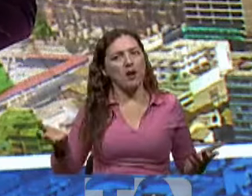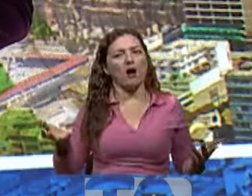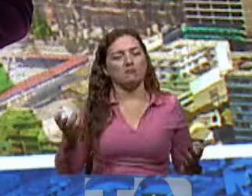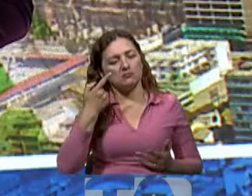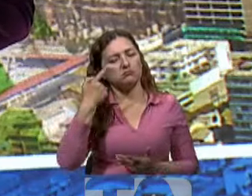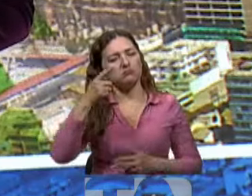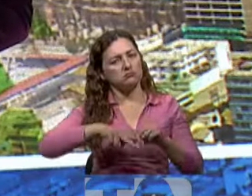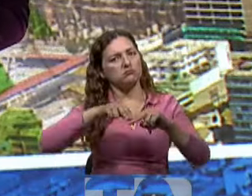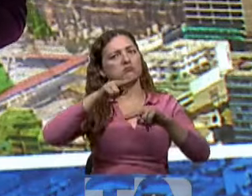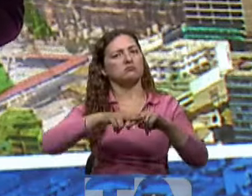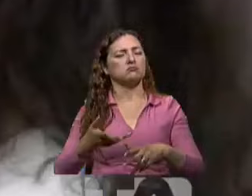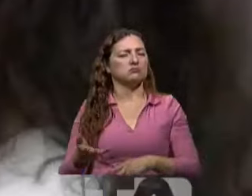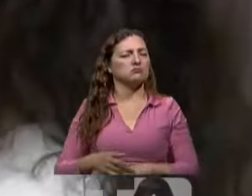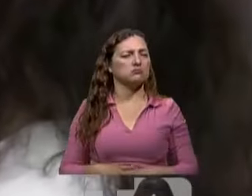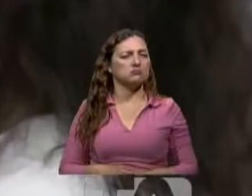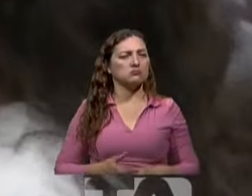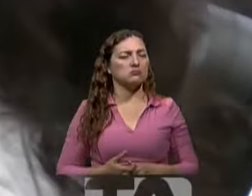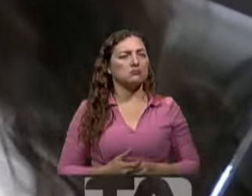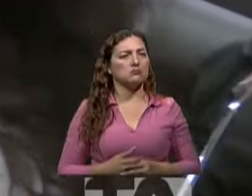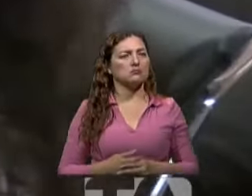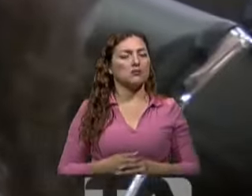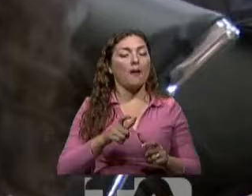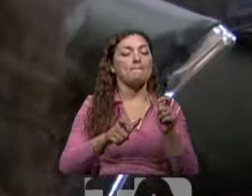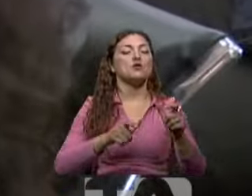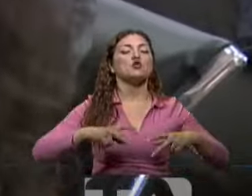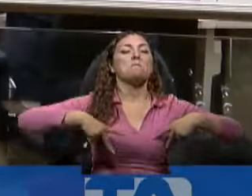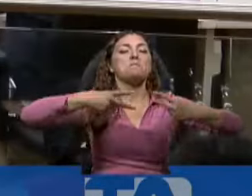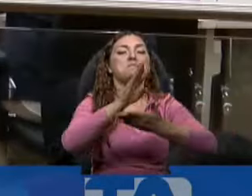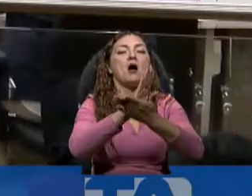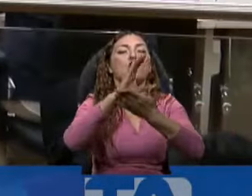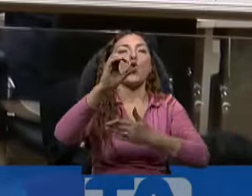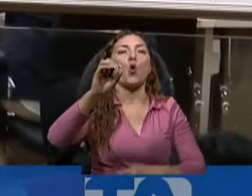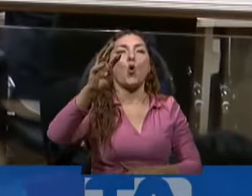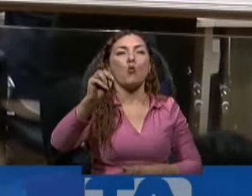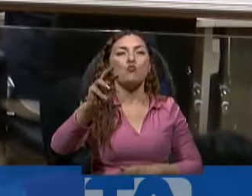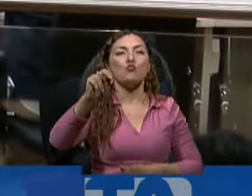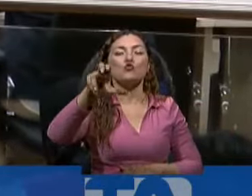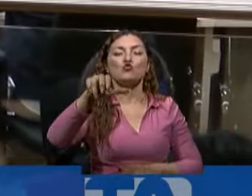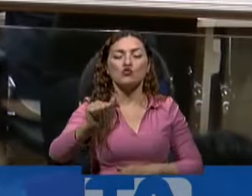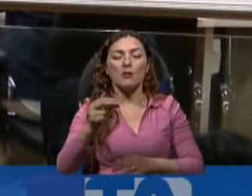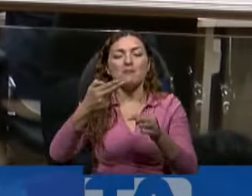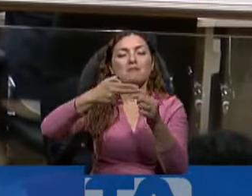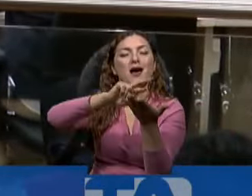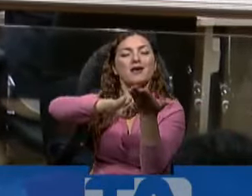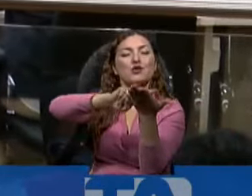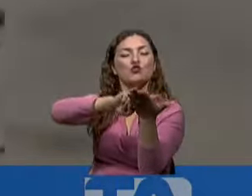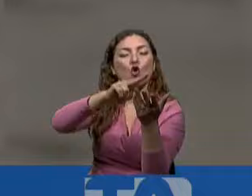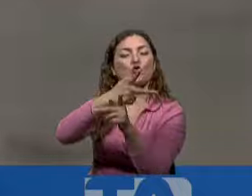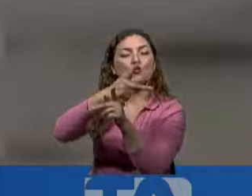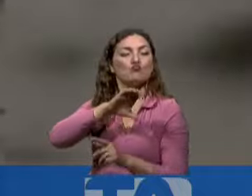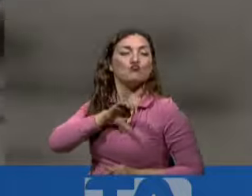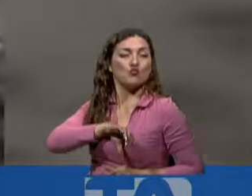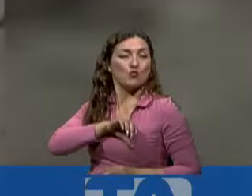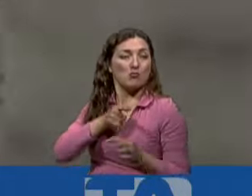construcción de las obras de mitigación. Moradores de la comuna acudieron este martes a la sesión del Consejo Metropolitano de Quito